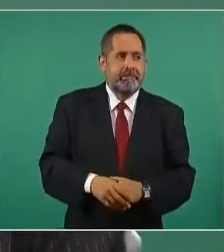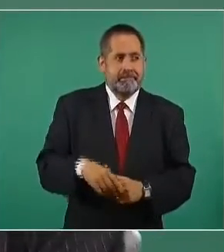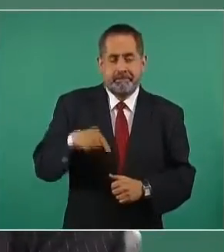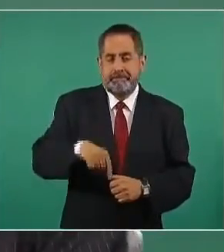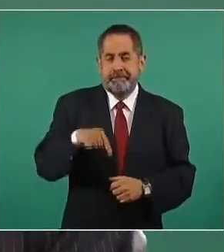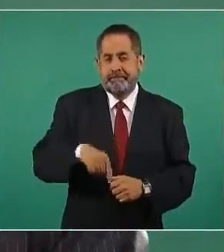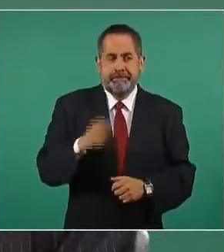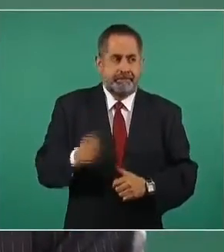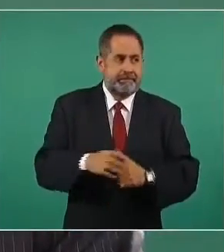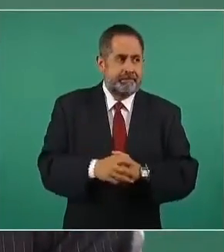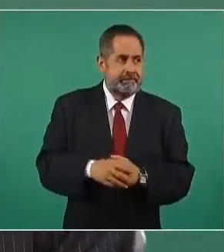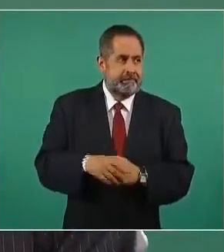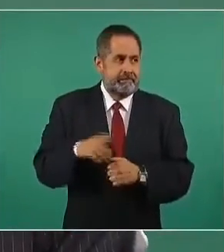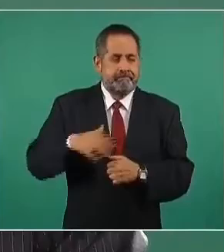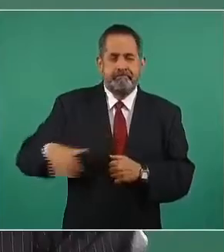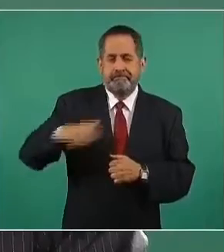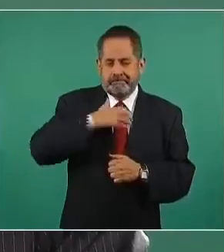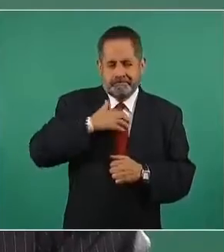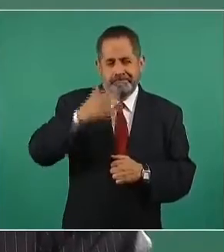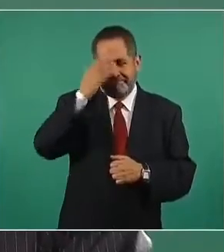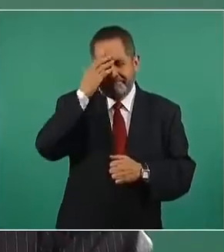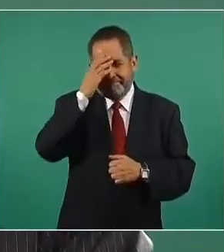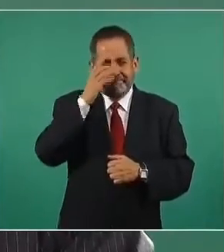Aquí se conoce